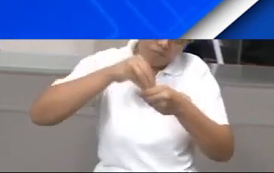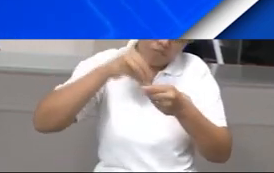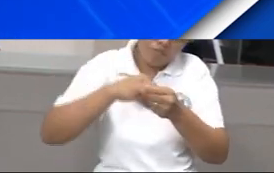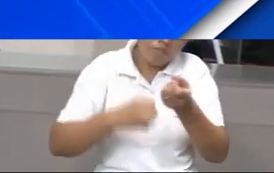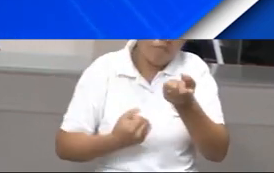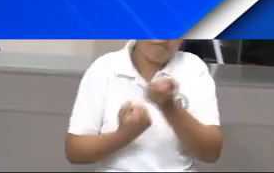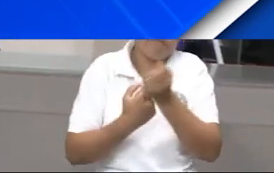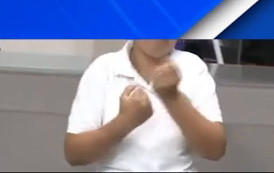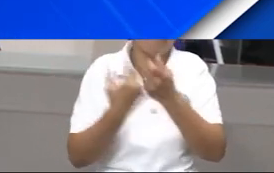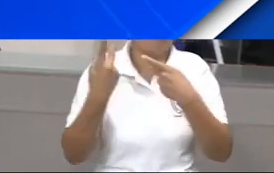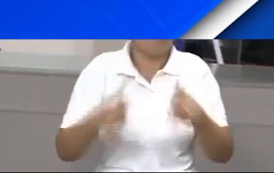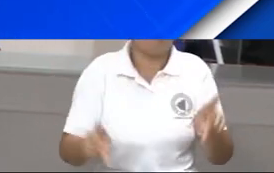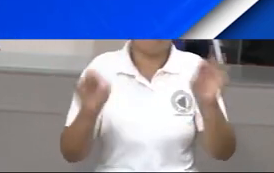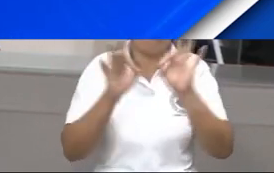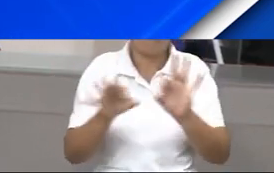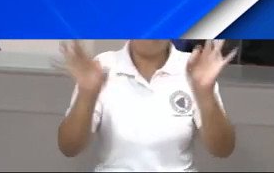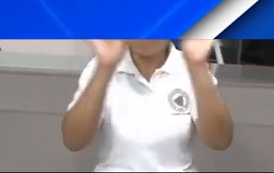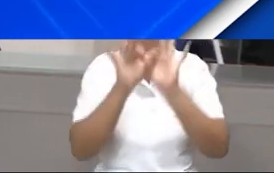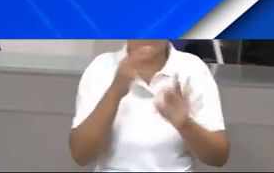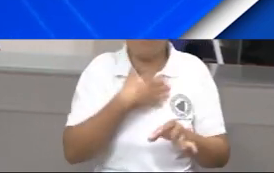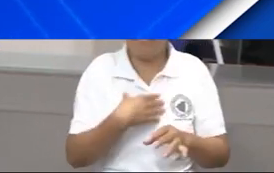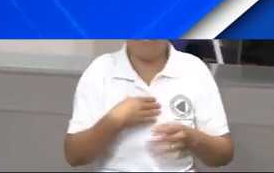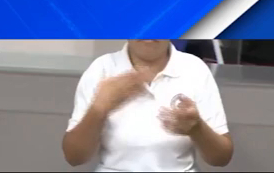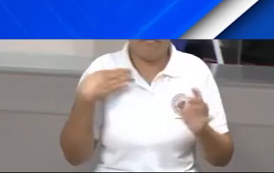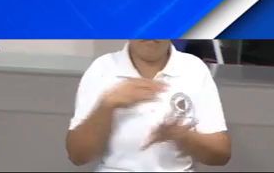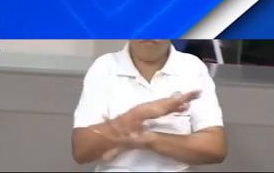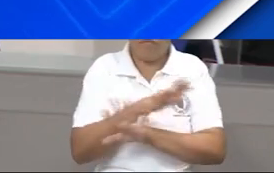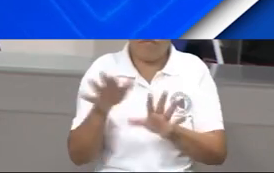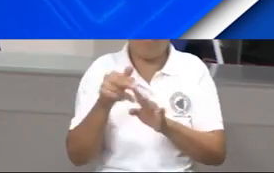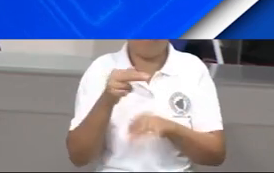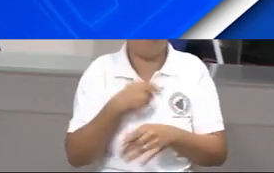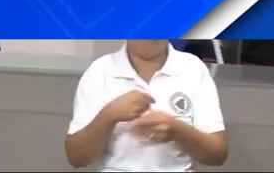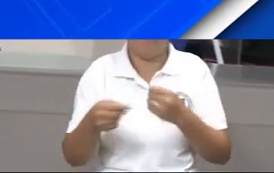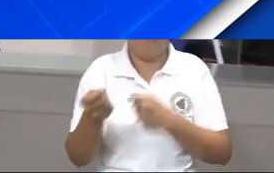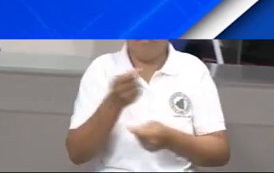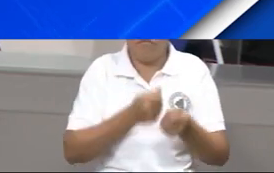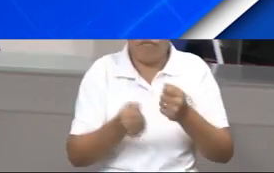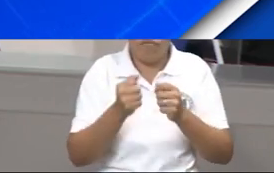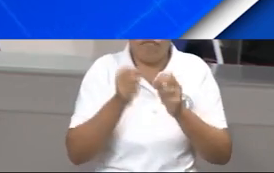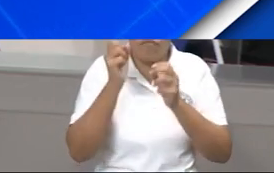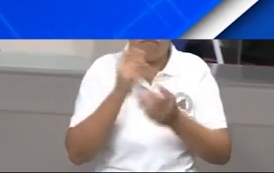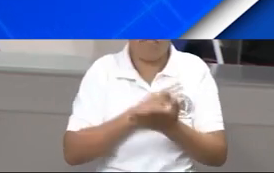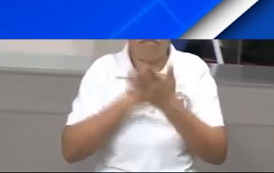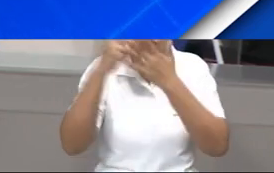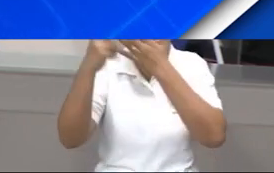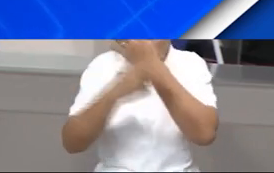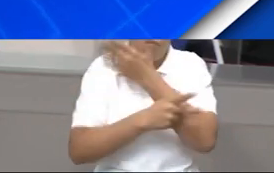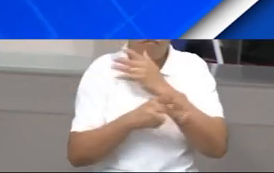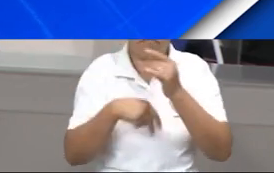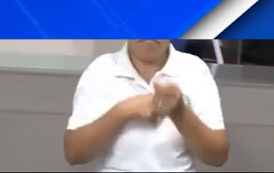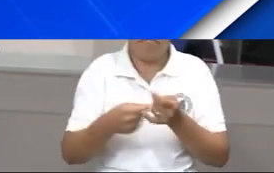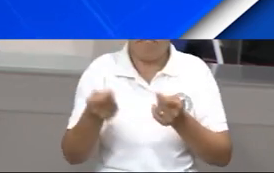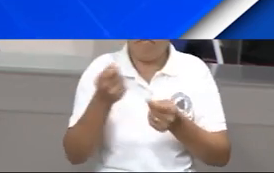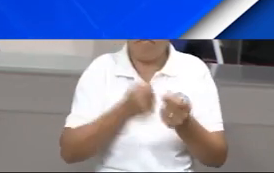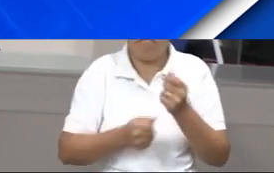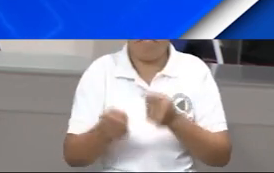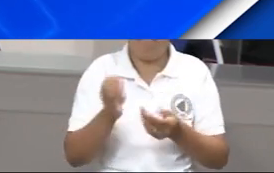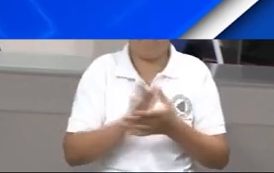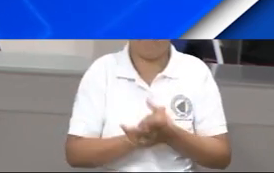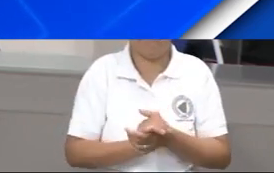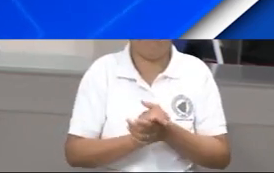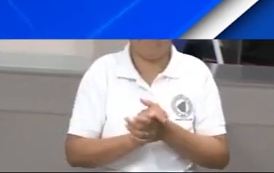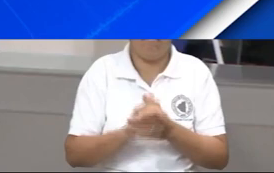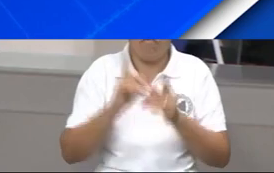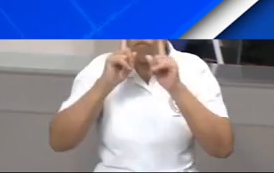las inversiones necesarias para tales fines, la administración y planificación estratégica de los recursos públicos,